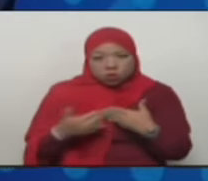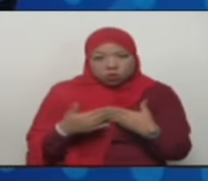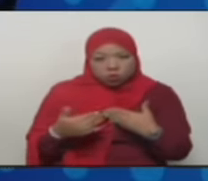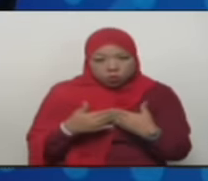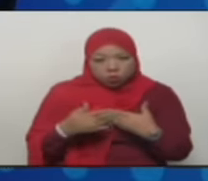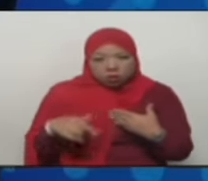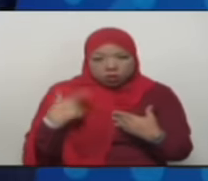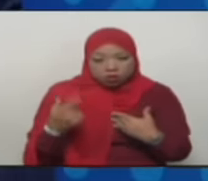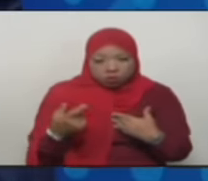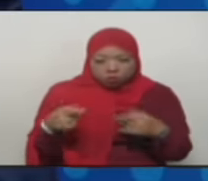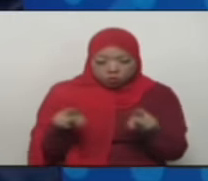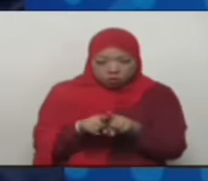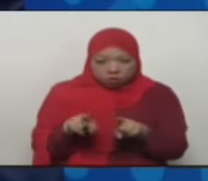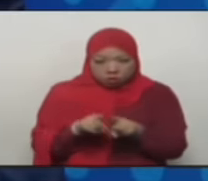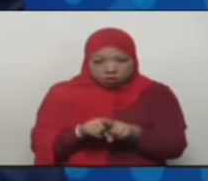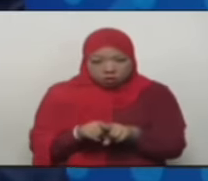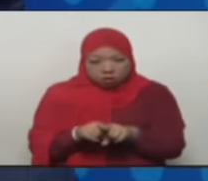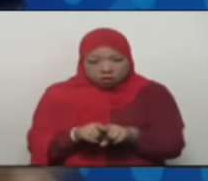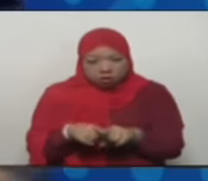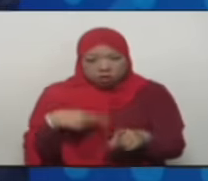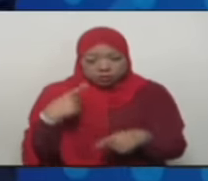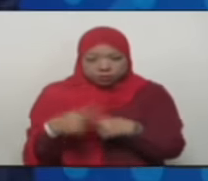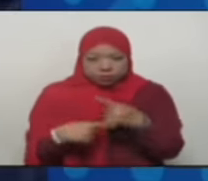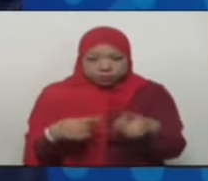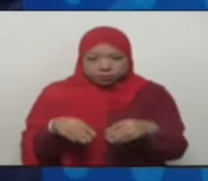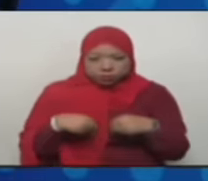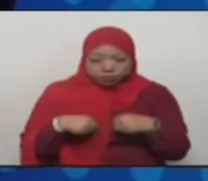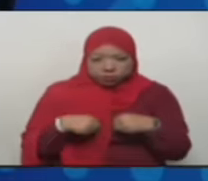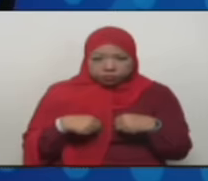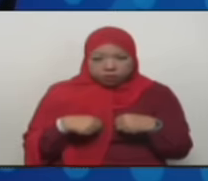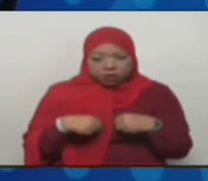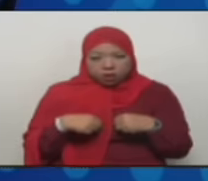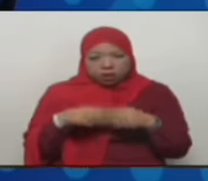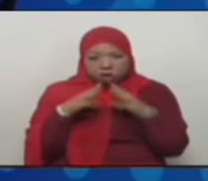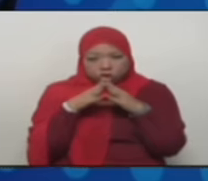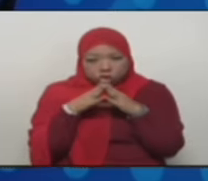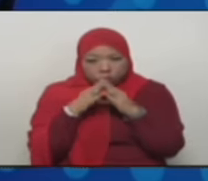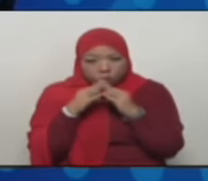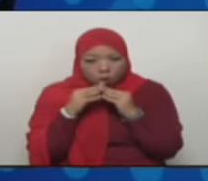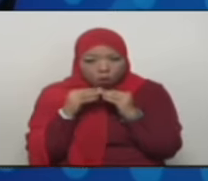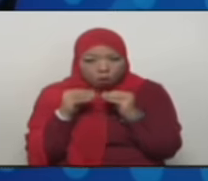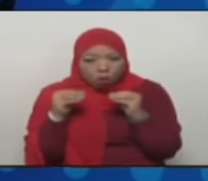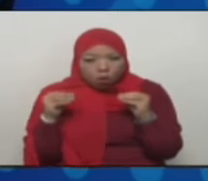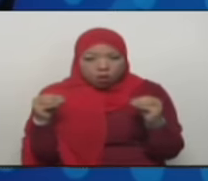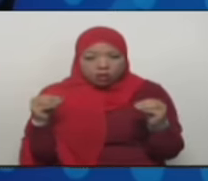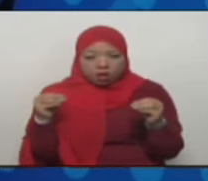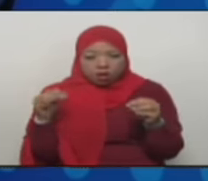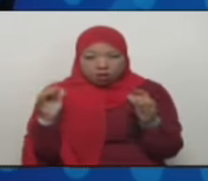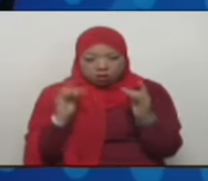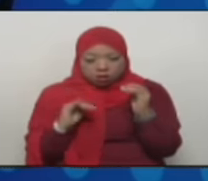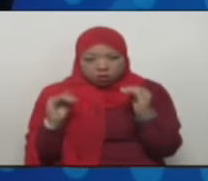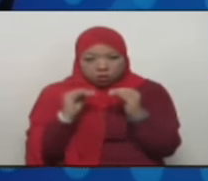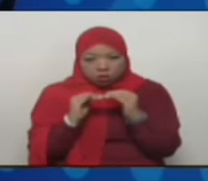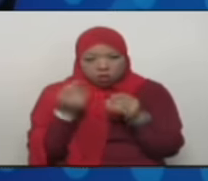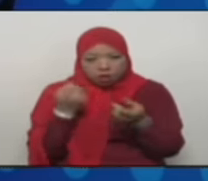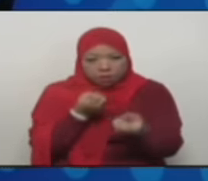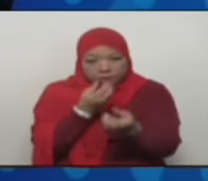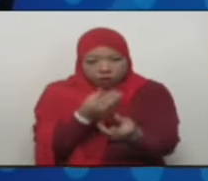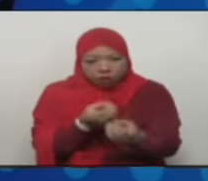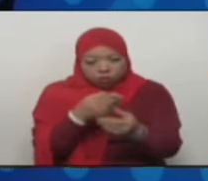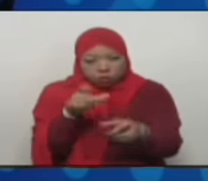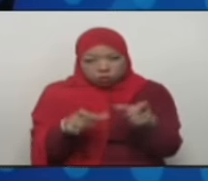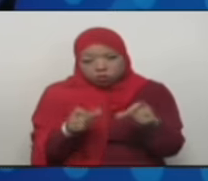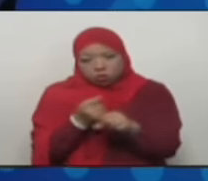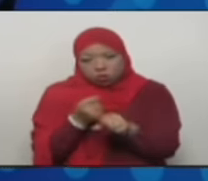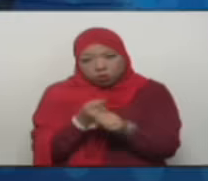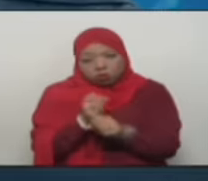hacen prácticamente una cadena de redes, y todas las redes sociales, todas, se alinean con el mensaje de